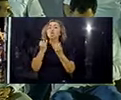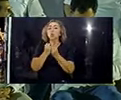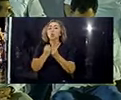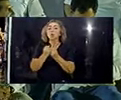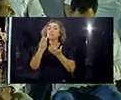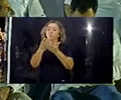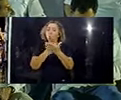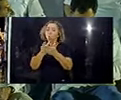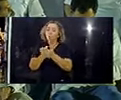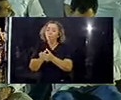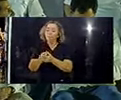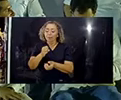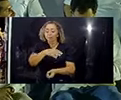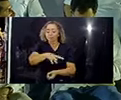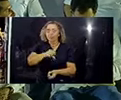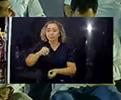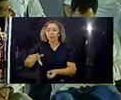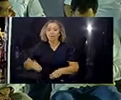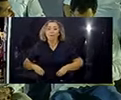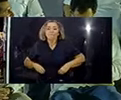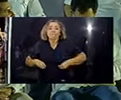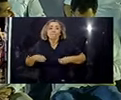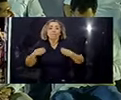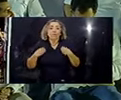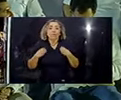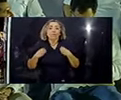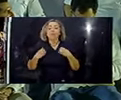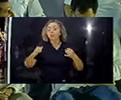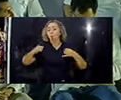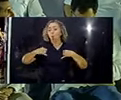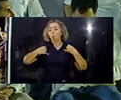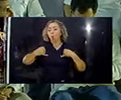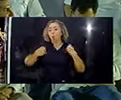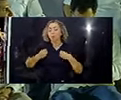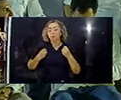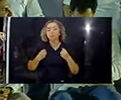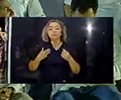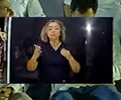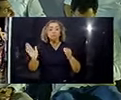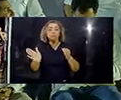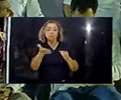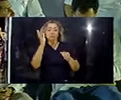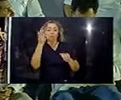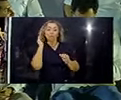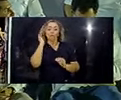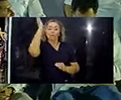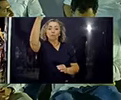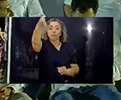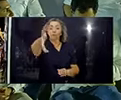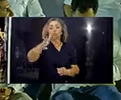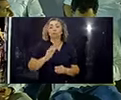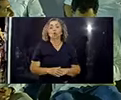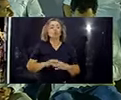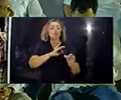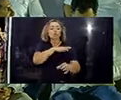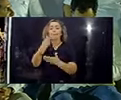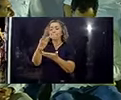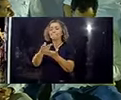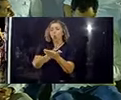jóvenes construyendo el futuro todos los programas sociales que ha impulsado el presidente Ahora yo